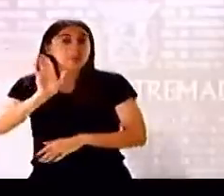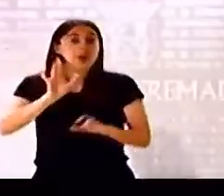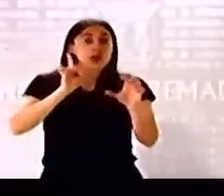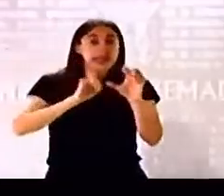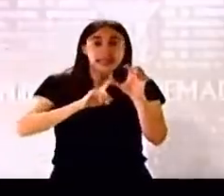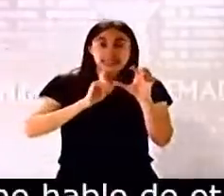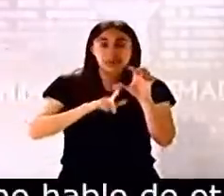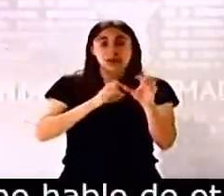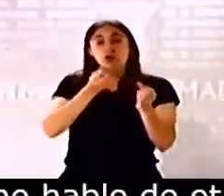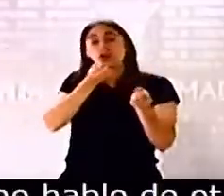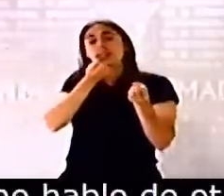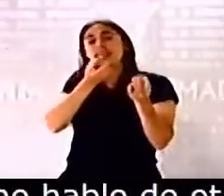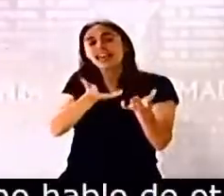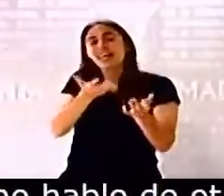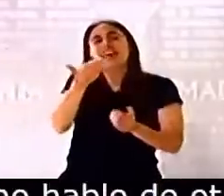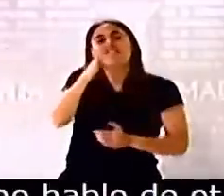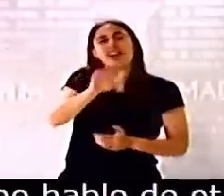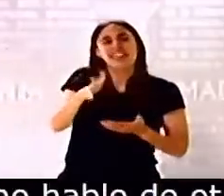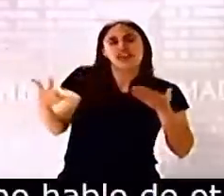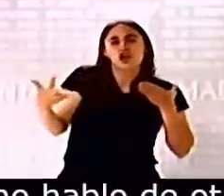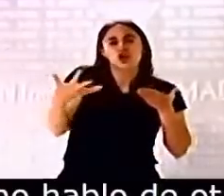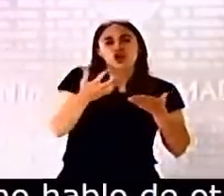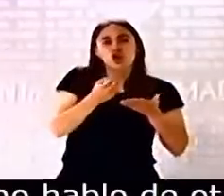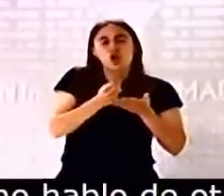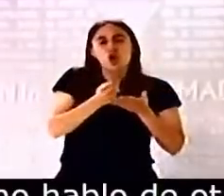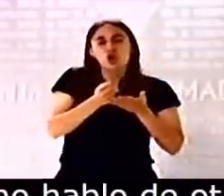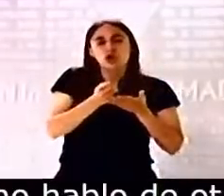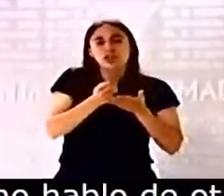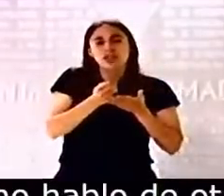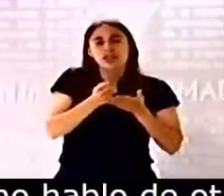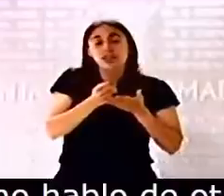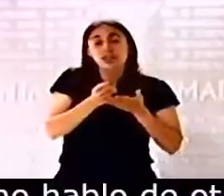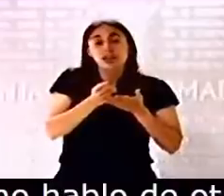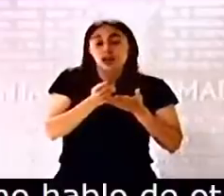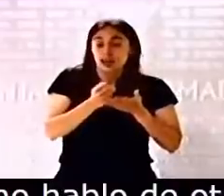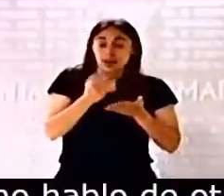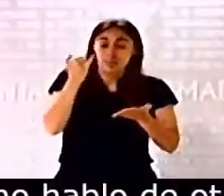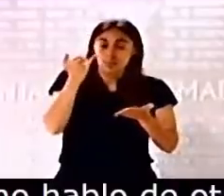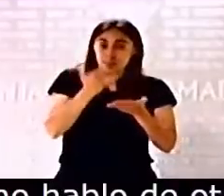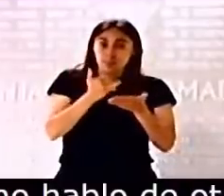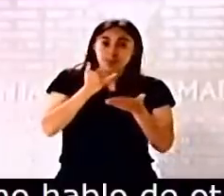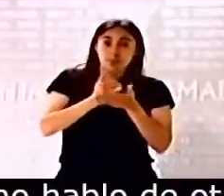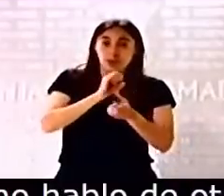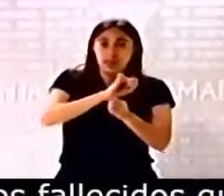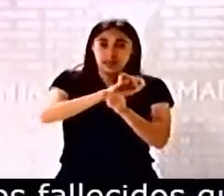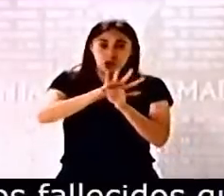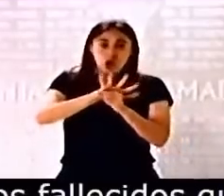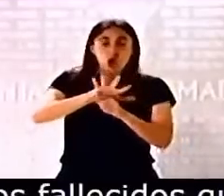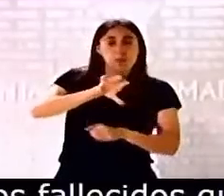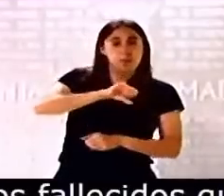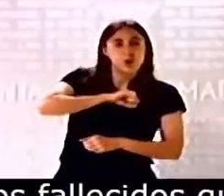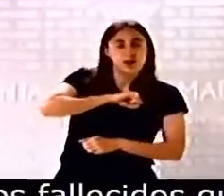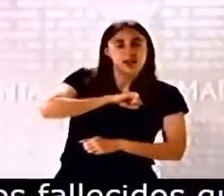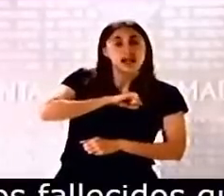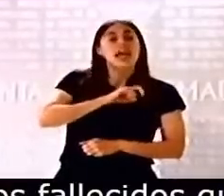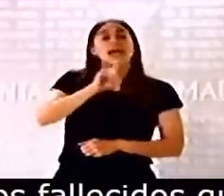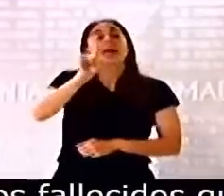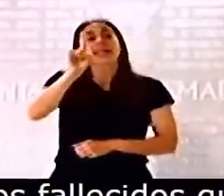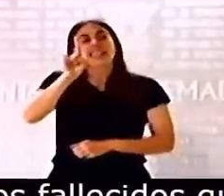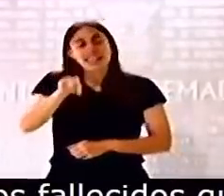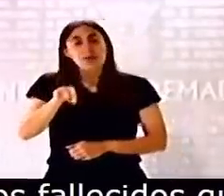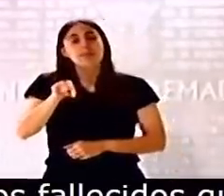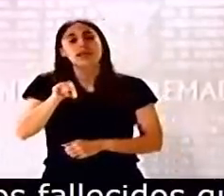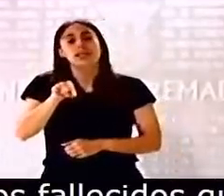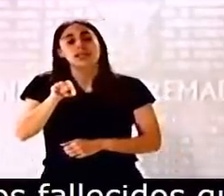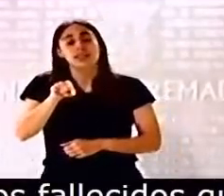los fallecidos que han dado positivos en las pruebas de COVID, pero también aquellos